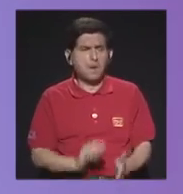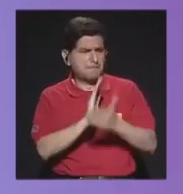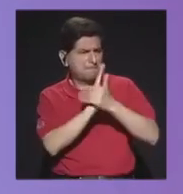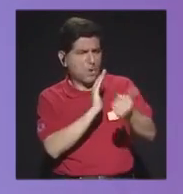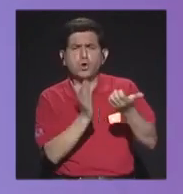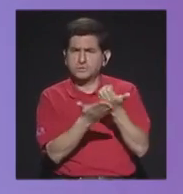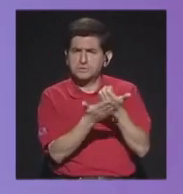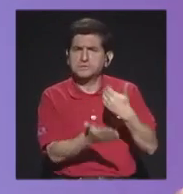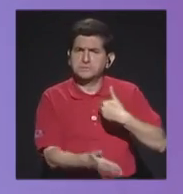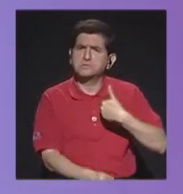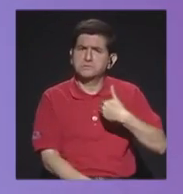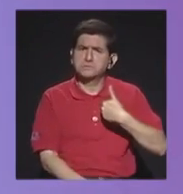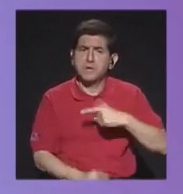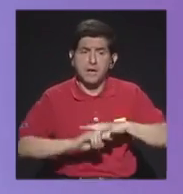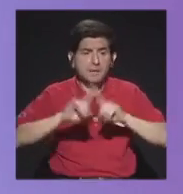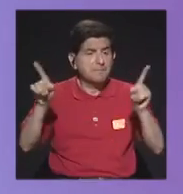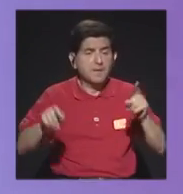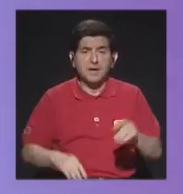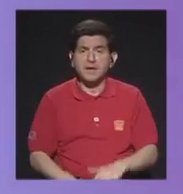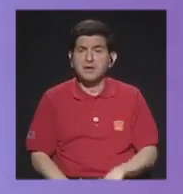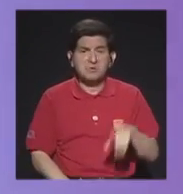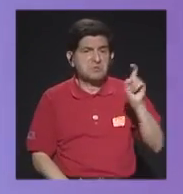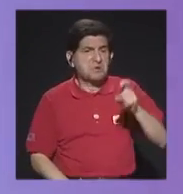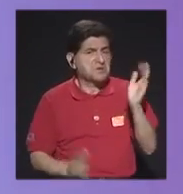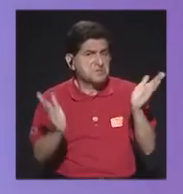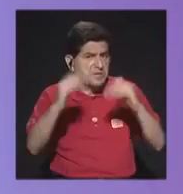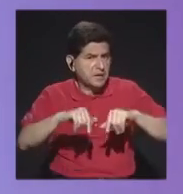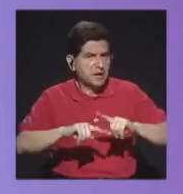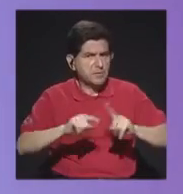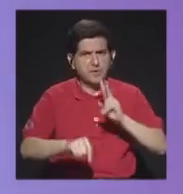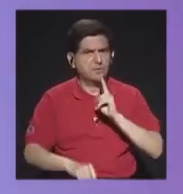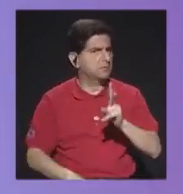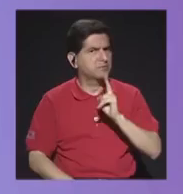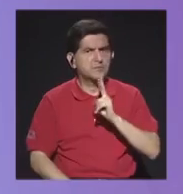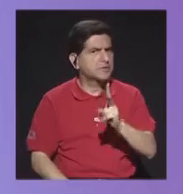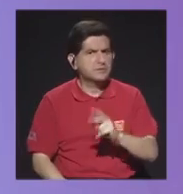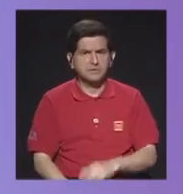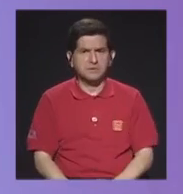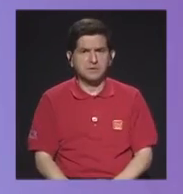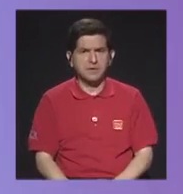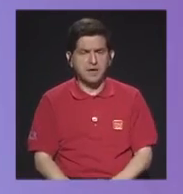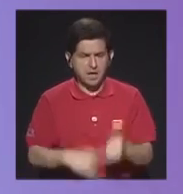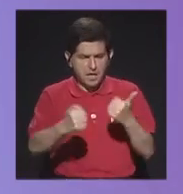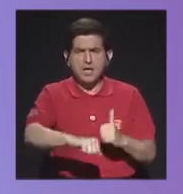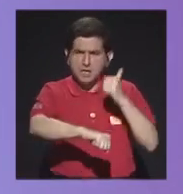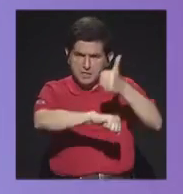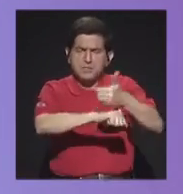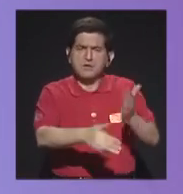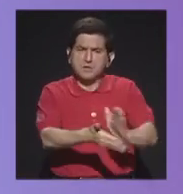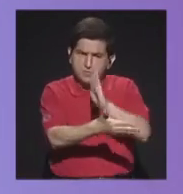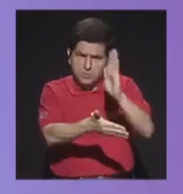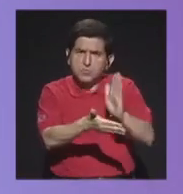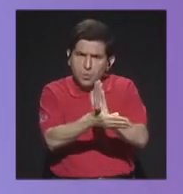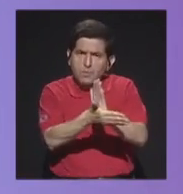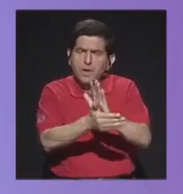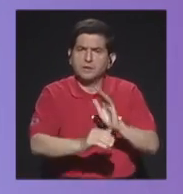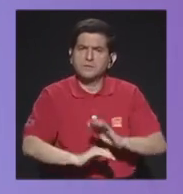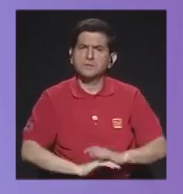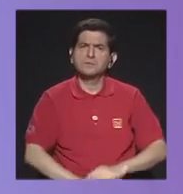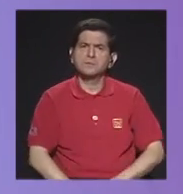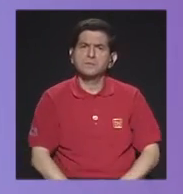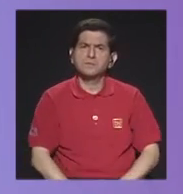potencial económico, no tenemos necesidades, pero no es así. Entonces así quedó plasmado un documento